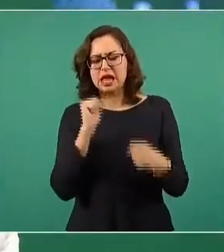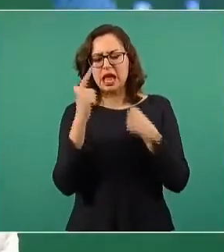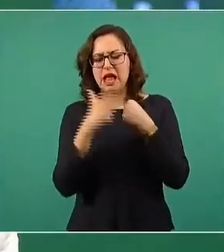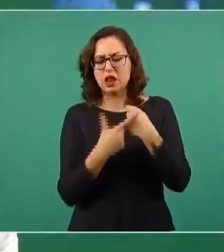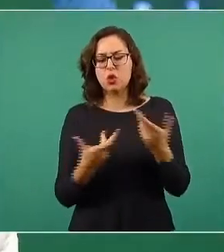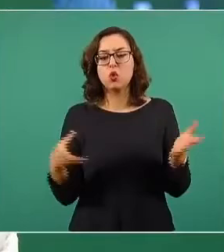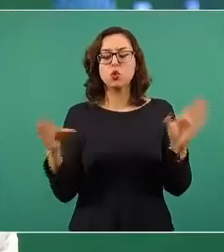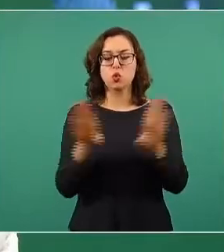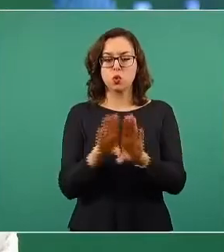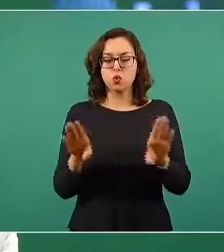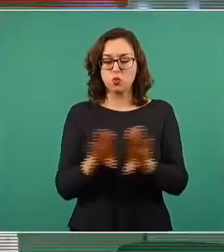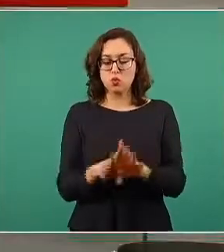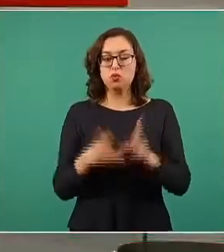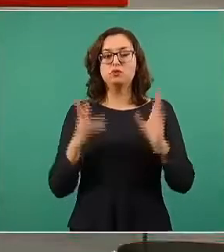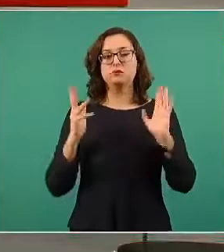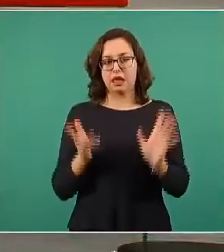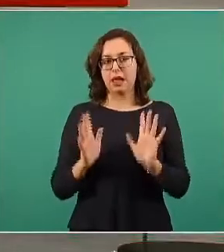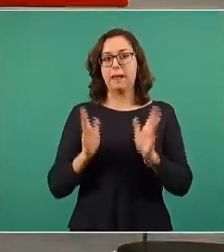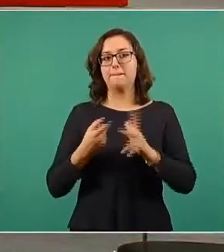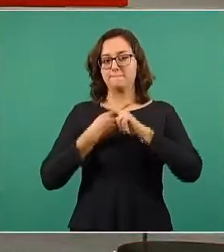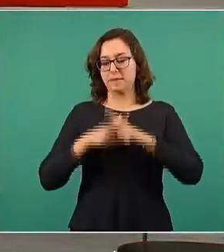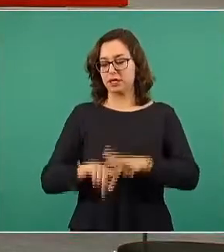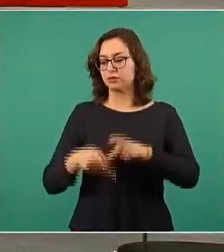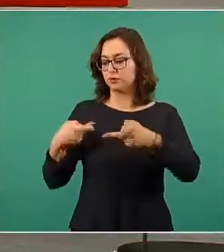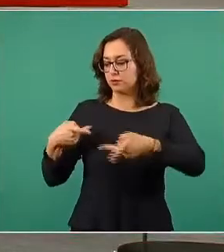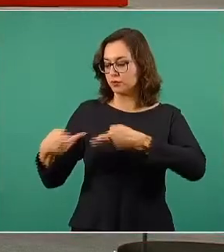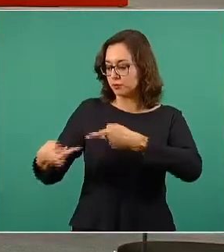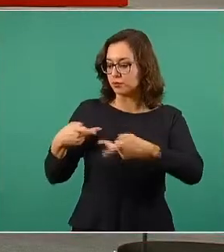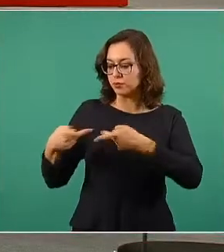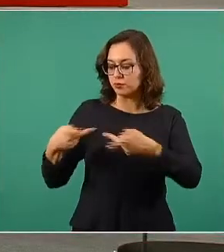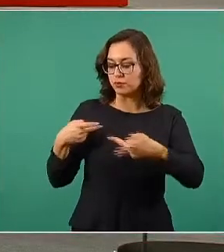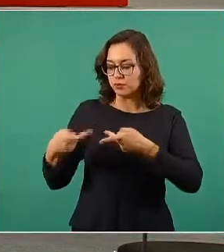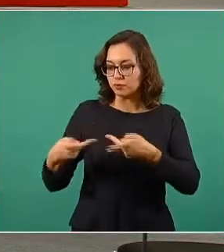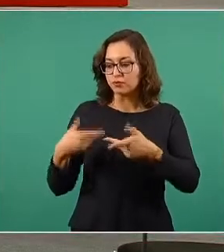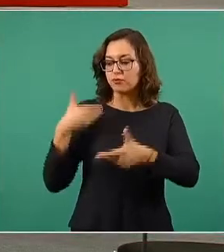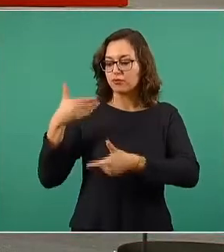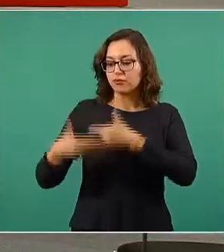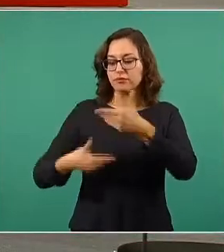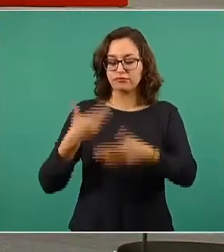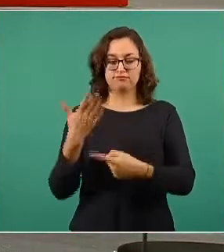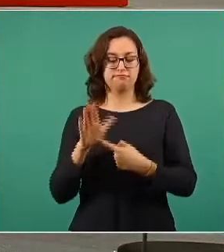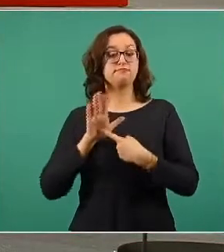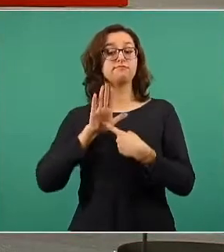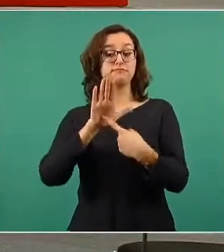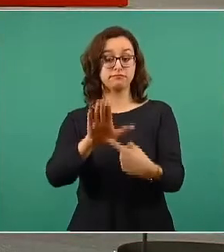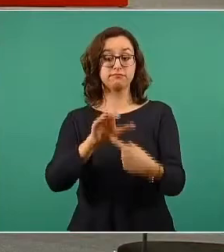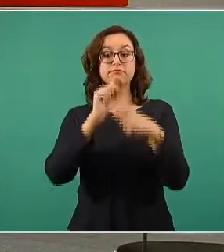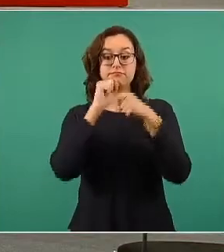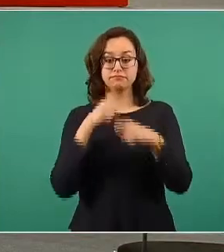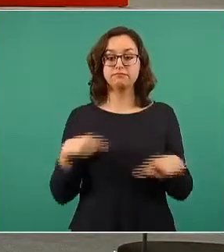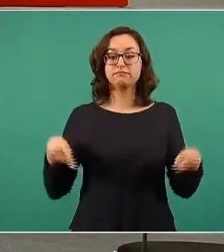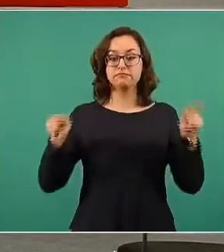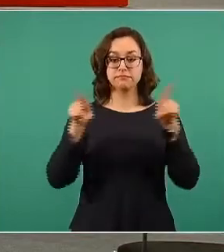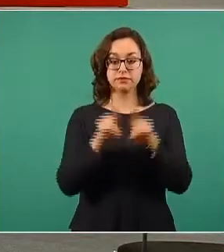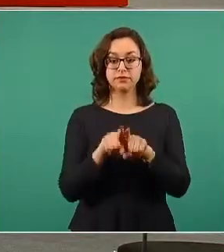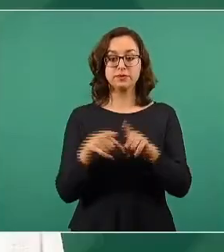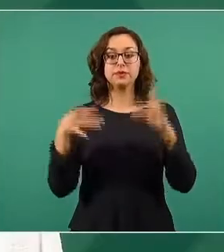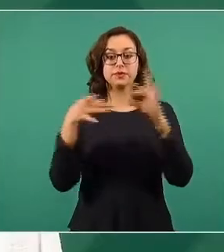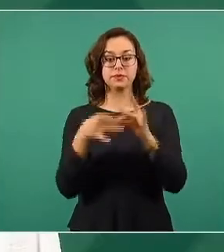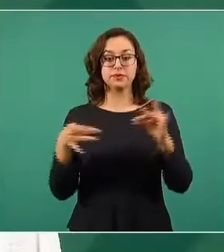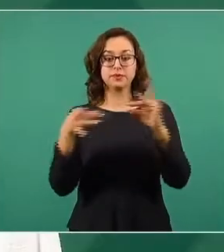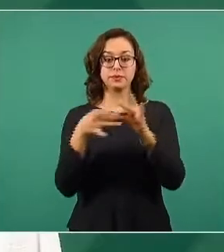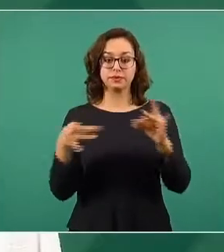tienen y cómo estamos trabajando para solventarlas, y también va a destacar precisamente, y hará sin duda, como lo hago yo ahora,